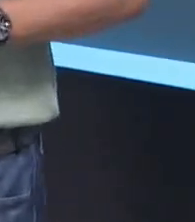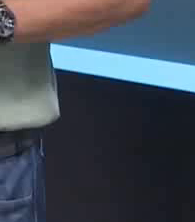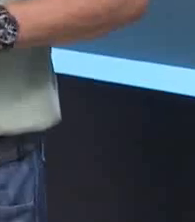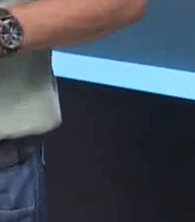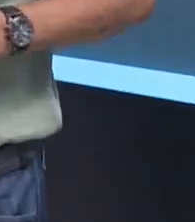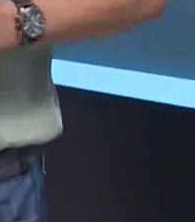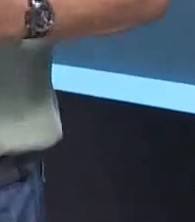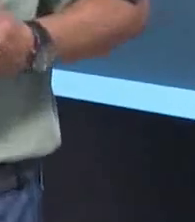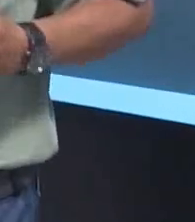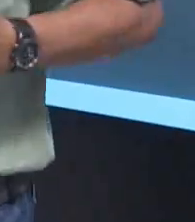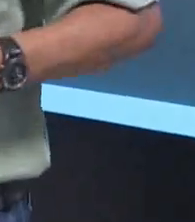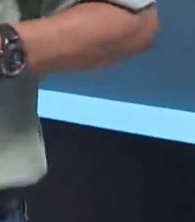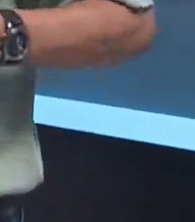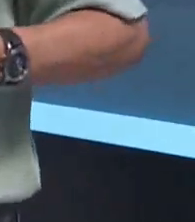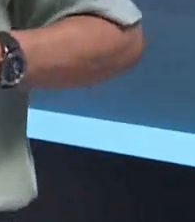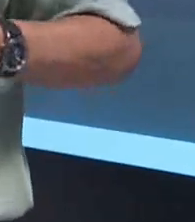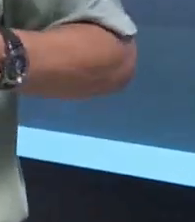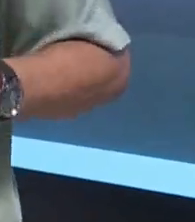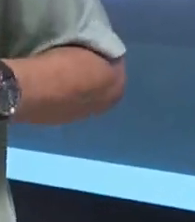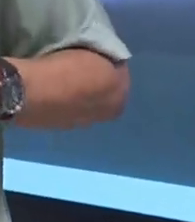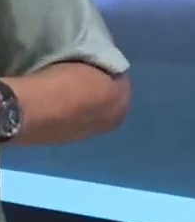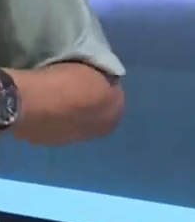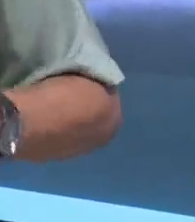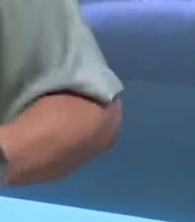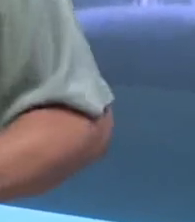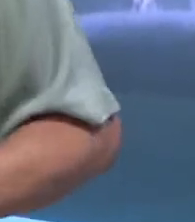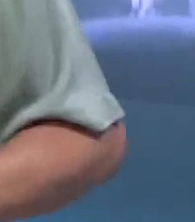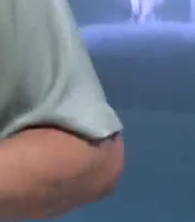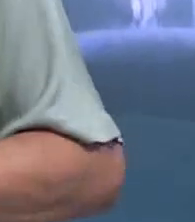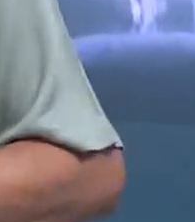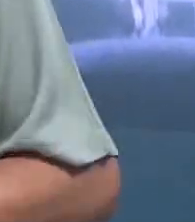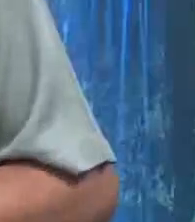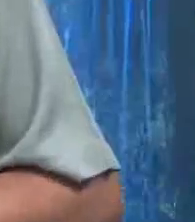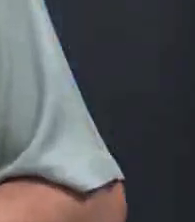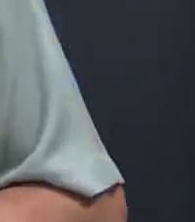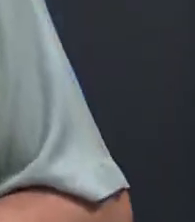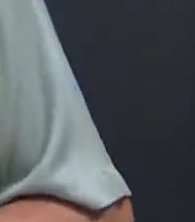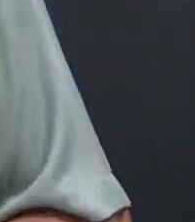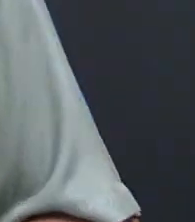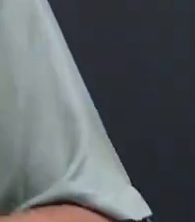señal regresa al estudio de nuestro canal cubano de noticias en el